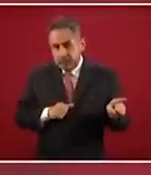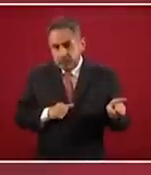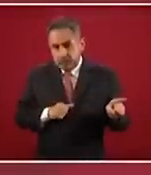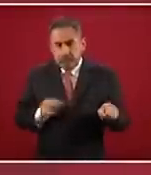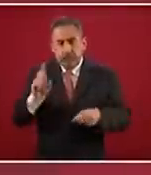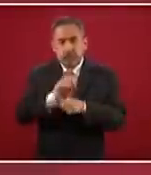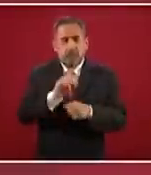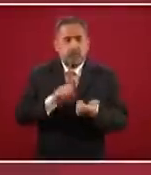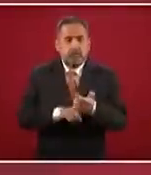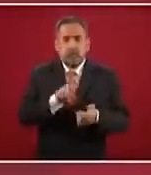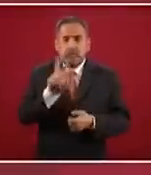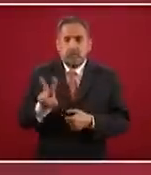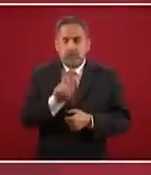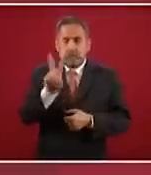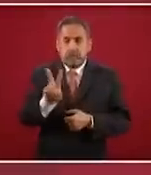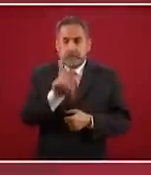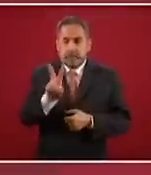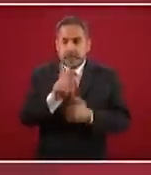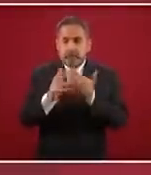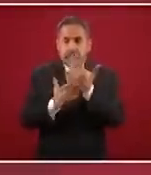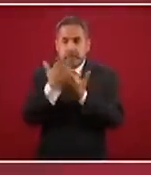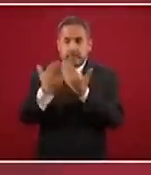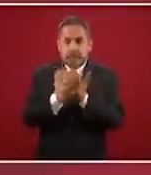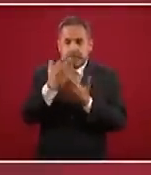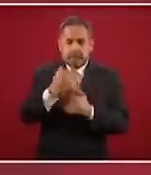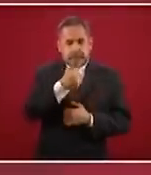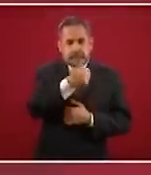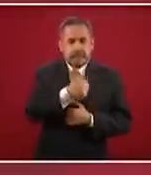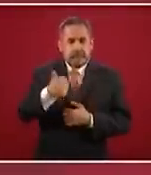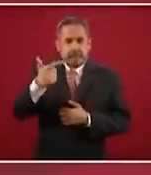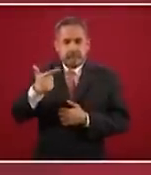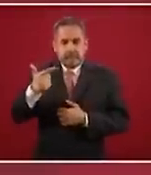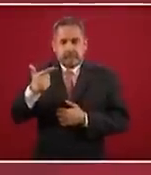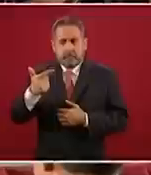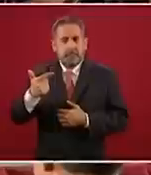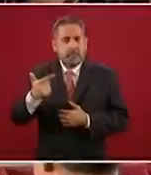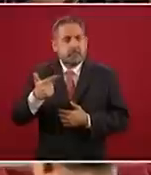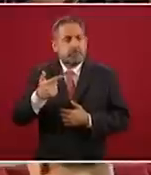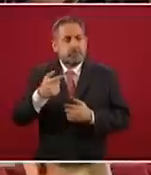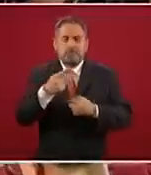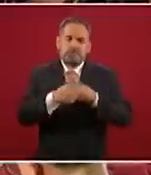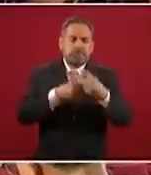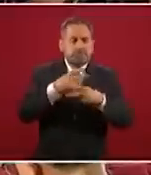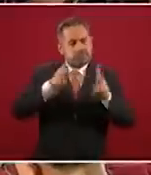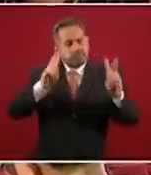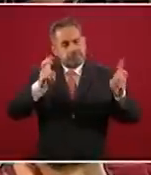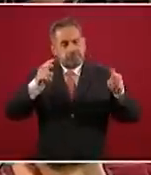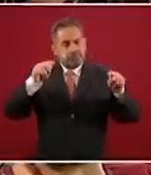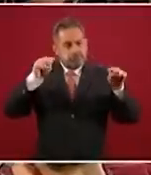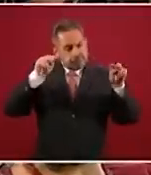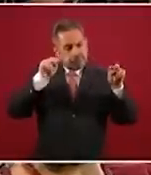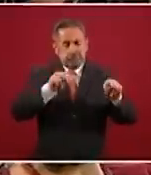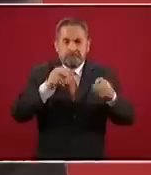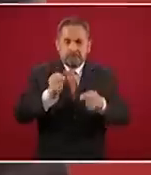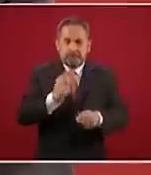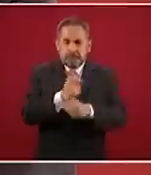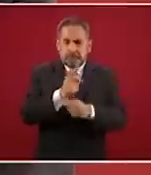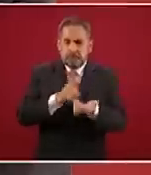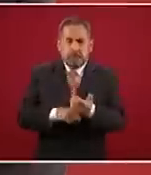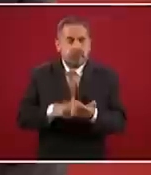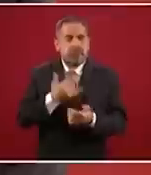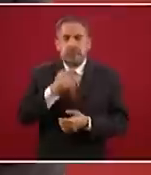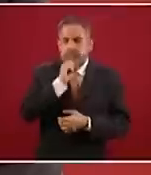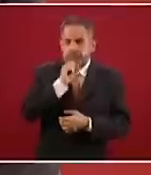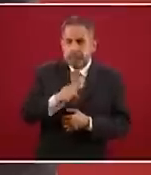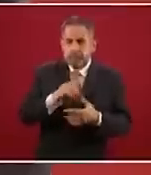del viernes en la mañana, 6 a 7, vamos a tratar el tema de seguridad y vamos a